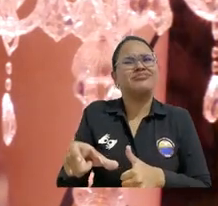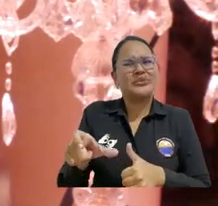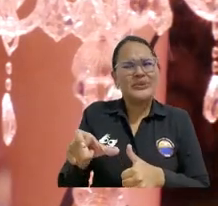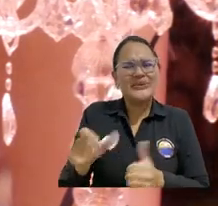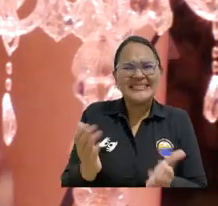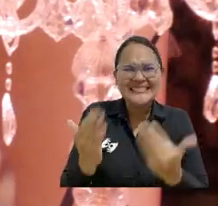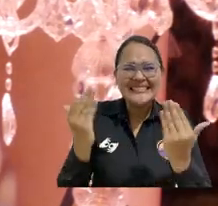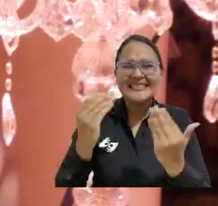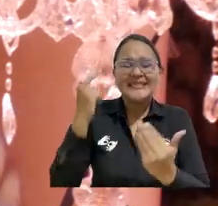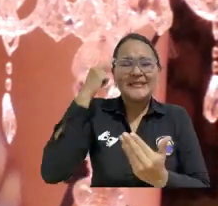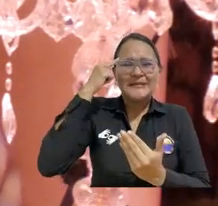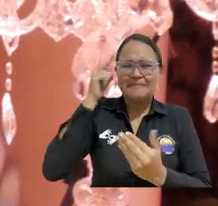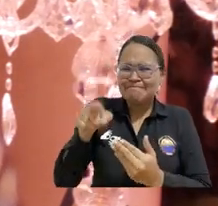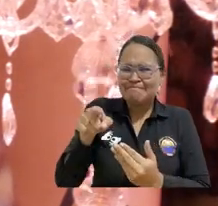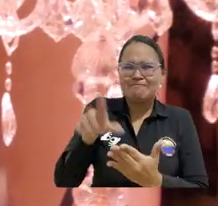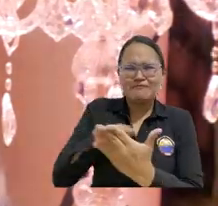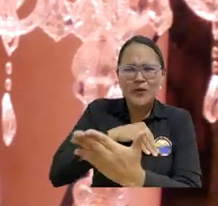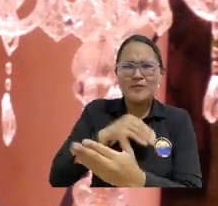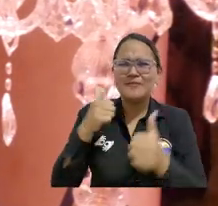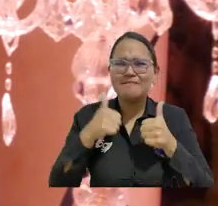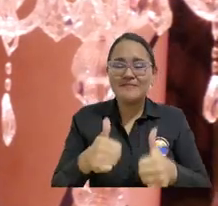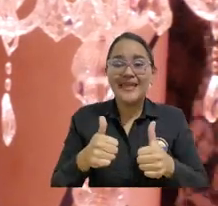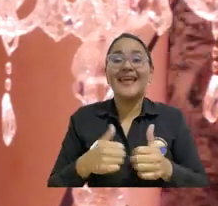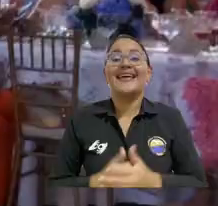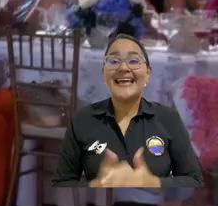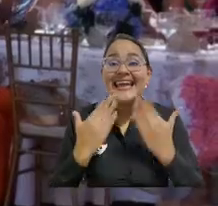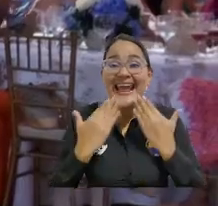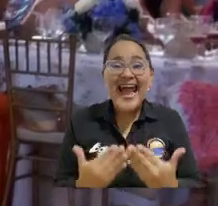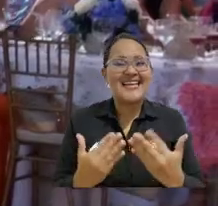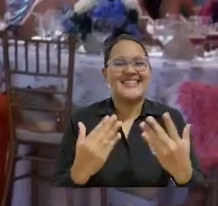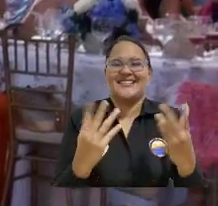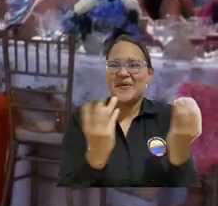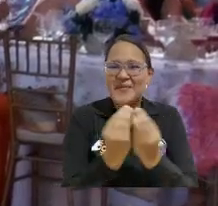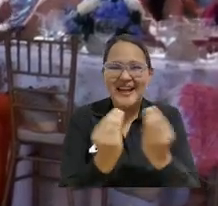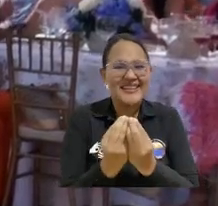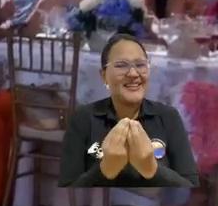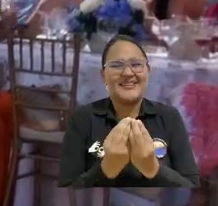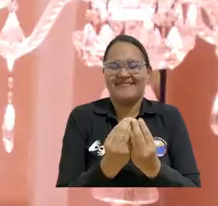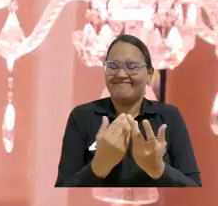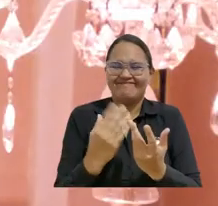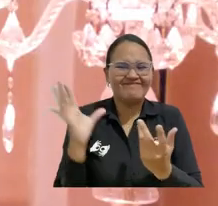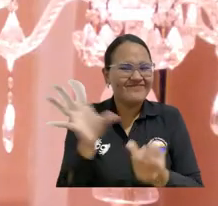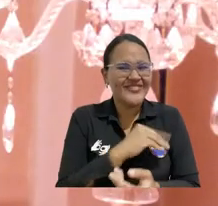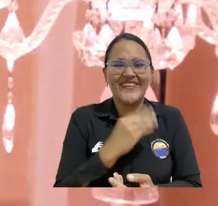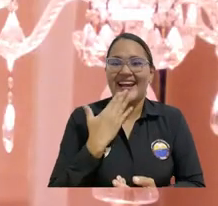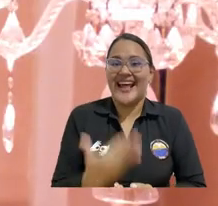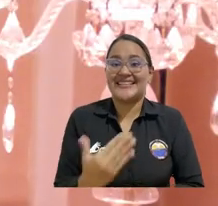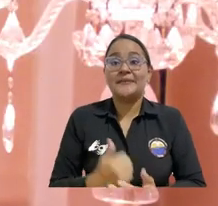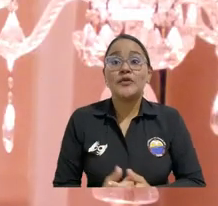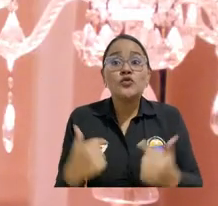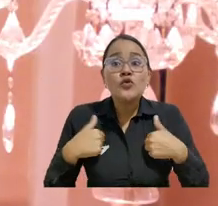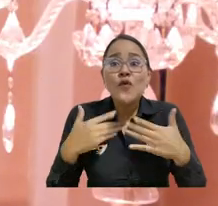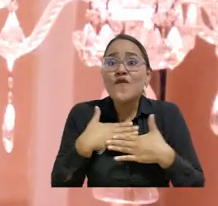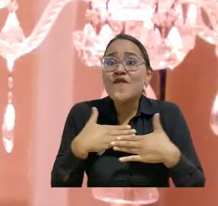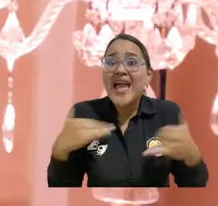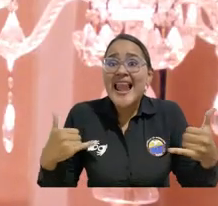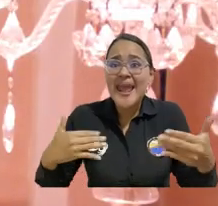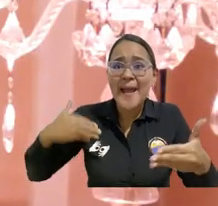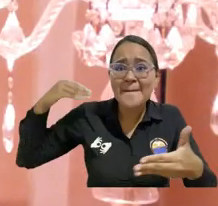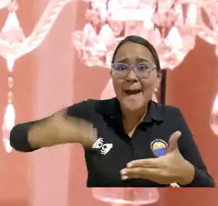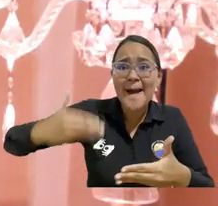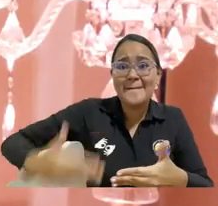inspiradora, y le daría mucho las gracias, y a muchos compañeros que he tenido. Muy feliz de esta